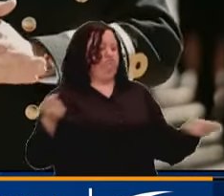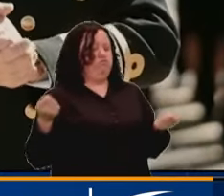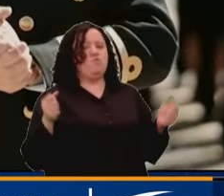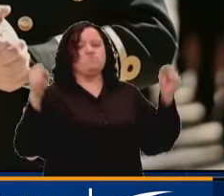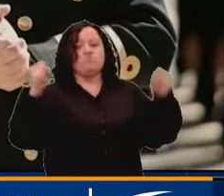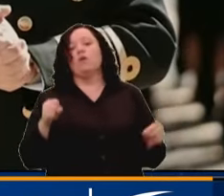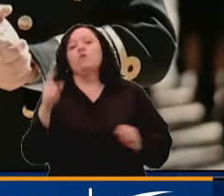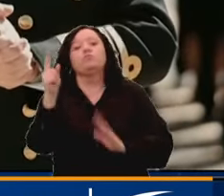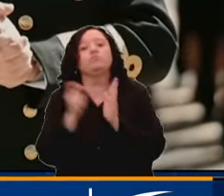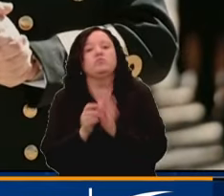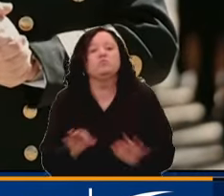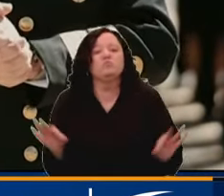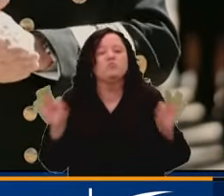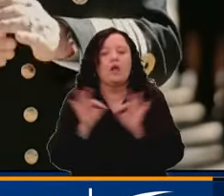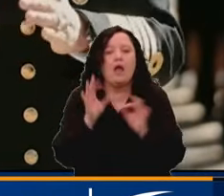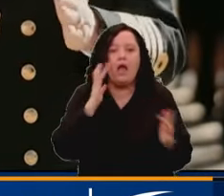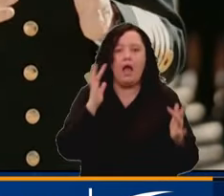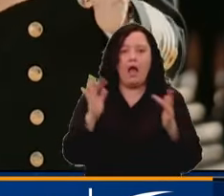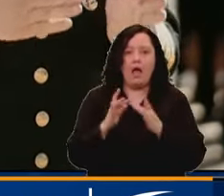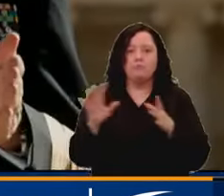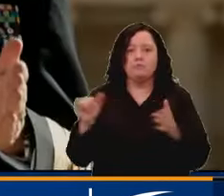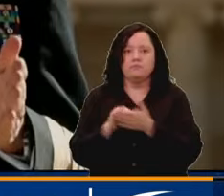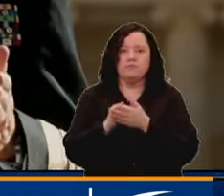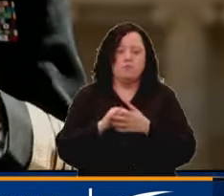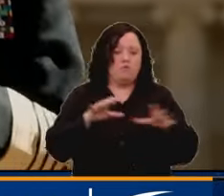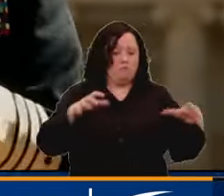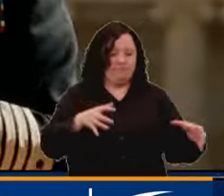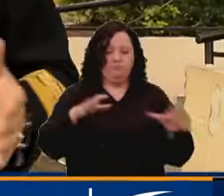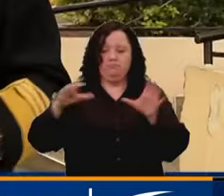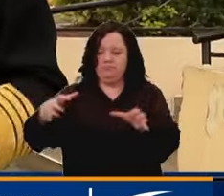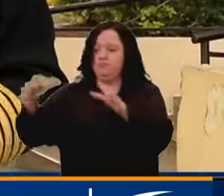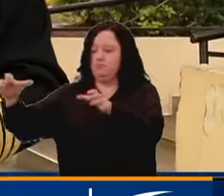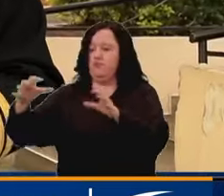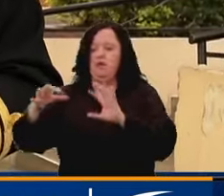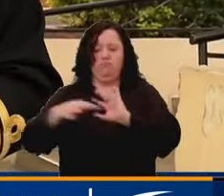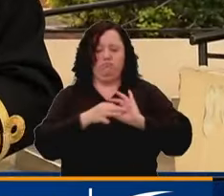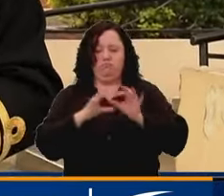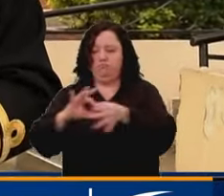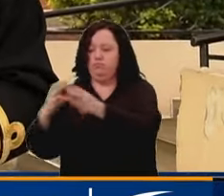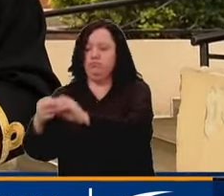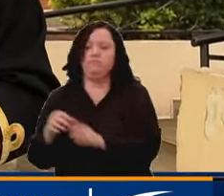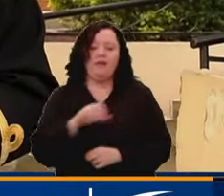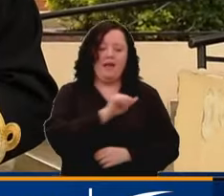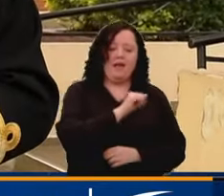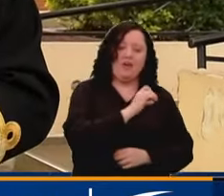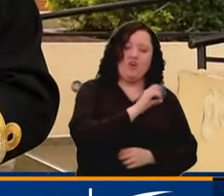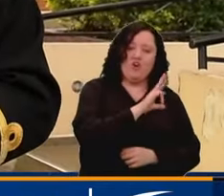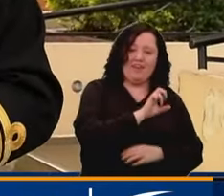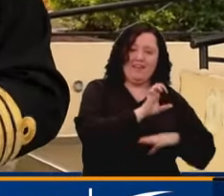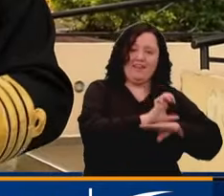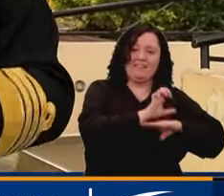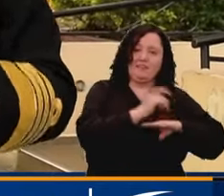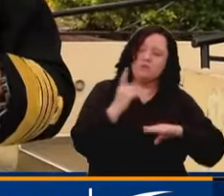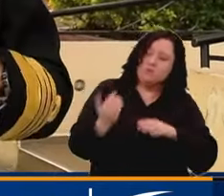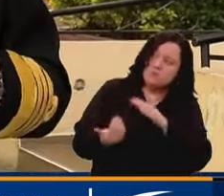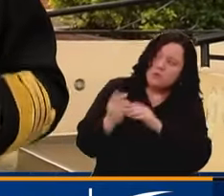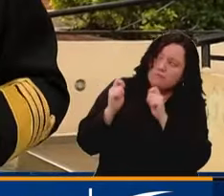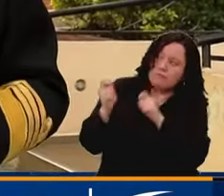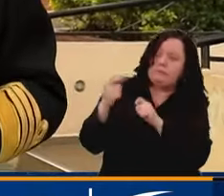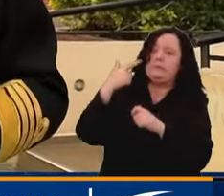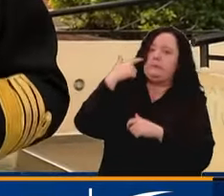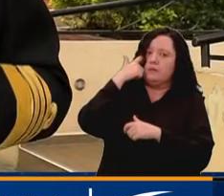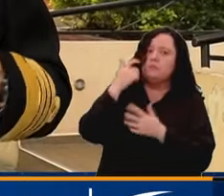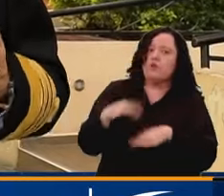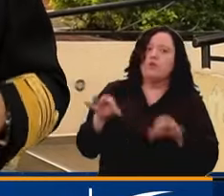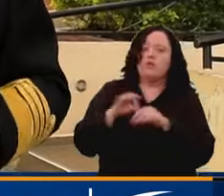en una buena conformación de los estados mayores. Desde ACORE dicen que otros desafíos del nuevo comandante es no cesar las operaciones contra